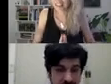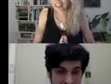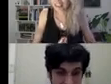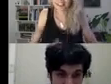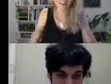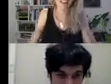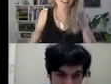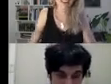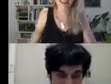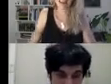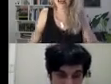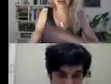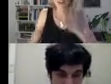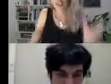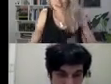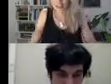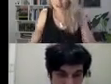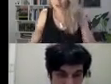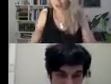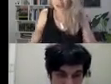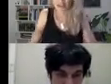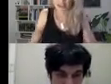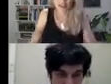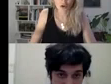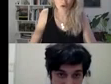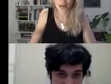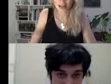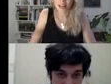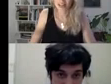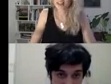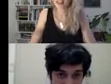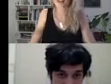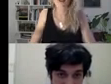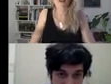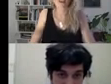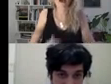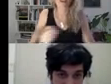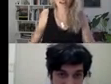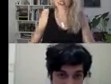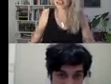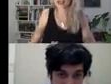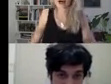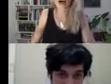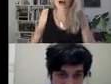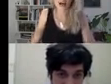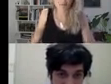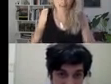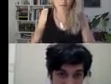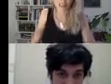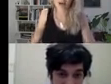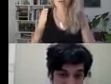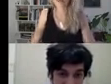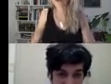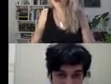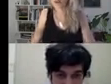agradecimientos pertinentes a todas las instituciones que han sido nombradas en el día de hoy, a Arte al Día, a